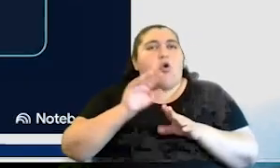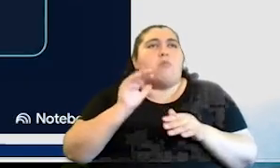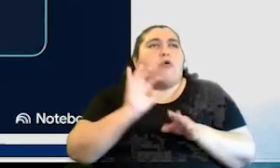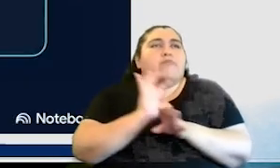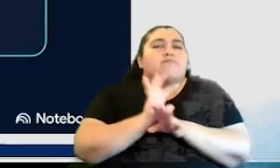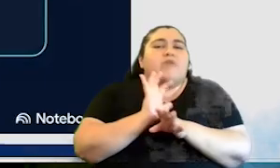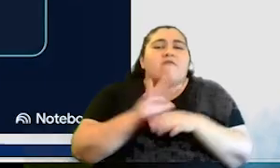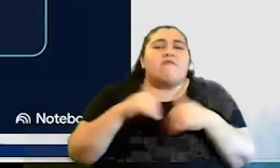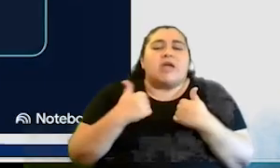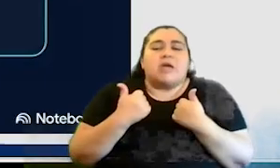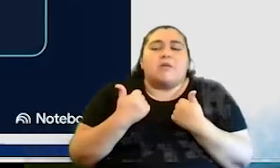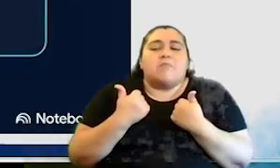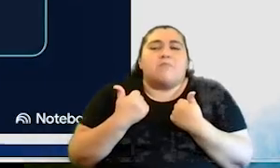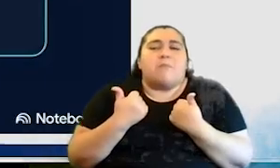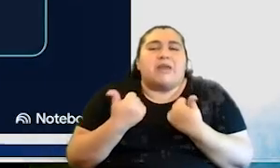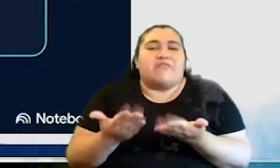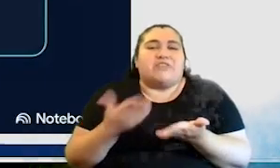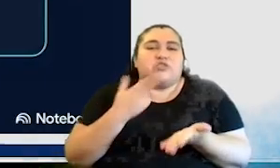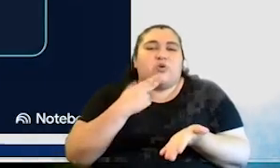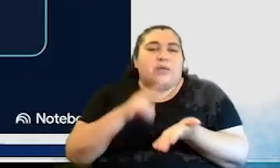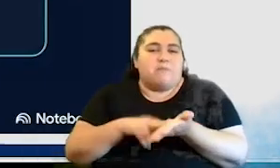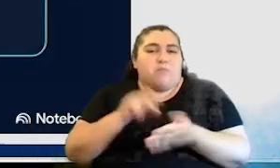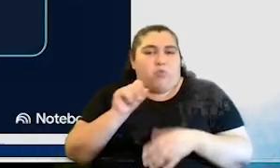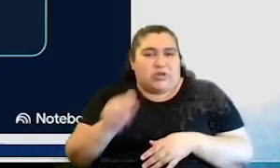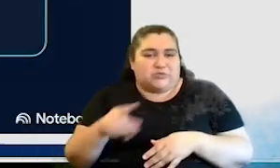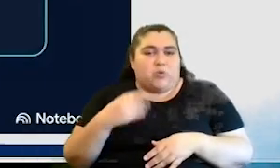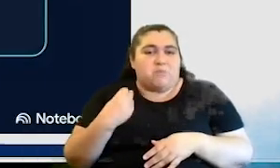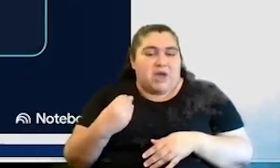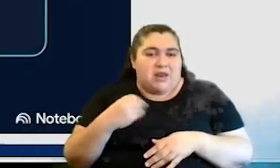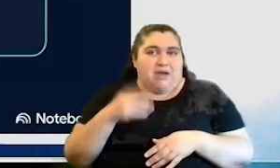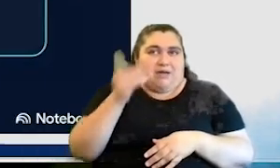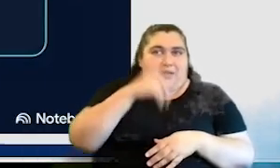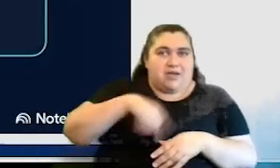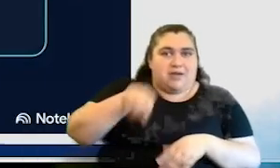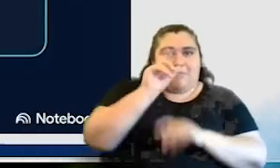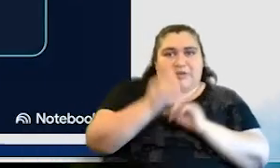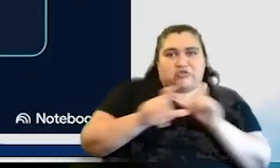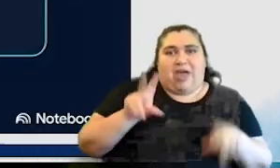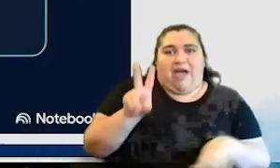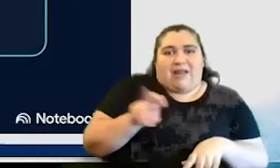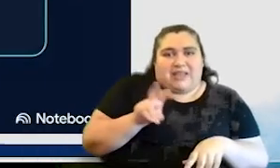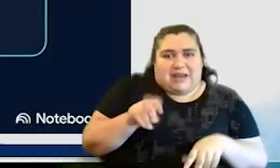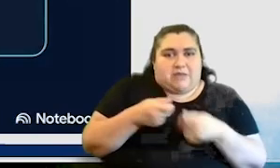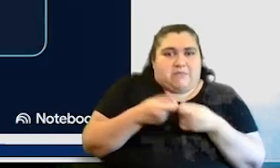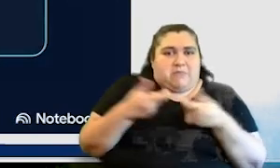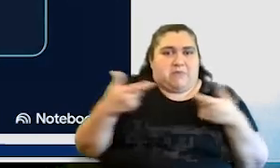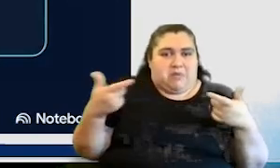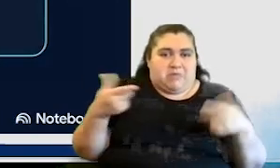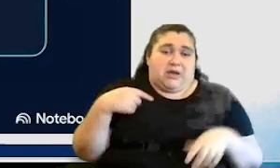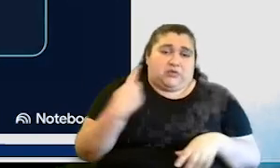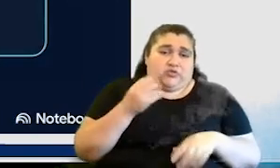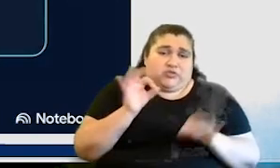impositivo para que los propietarios pongan a disposición alquileres de casa-habitación, porque saben que en realidad